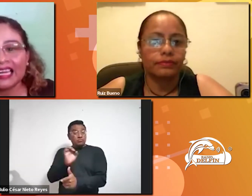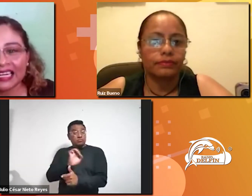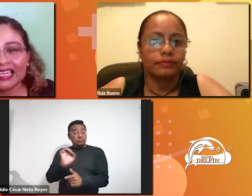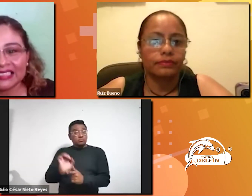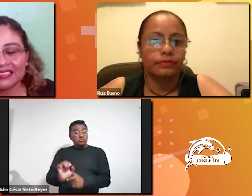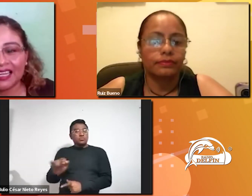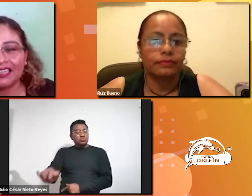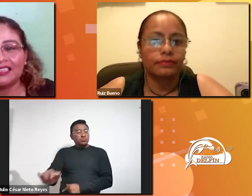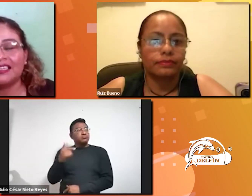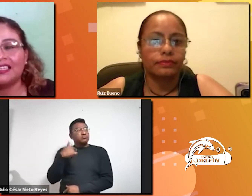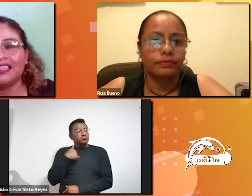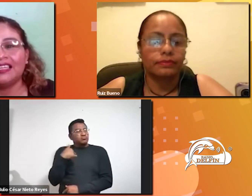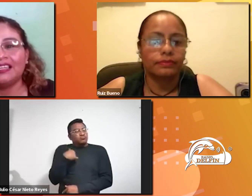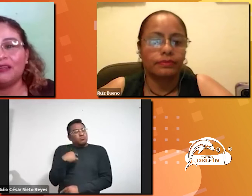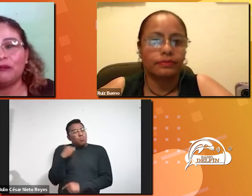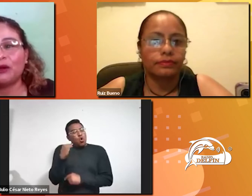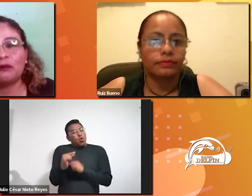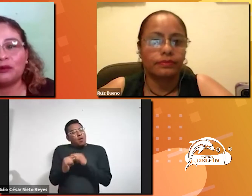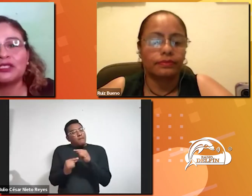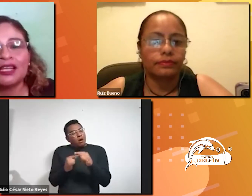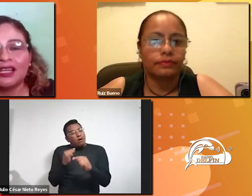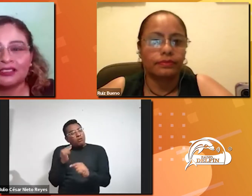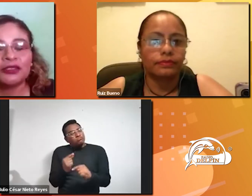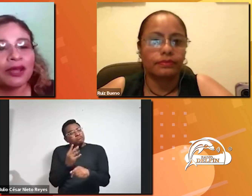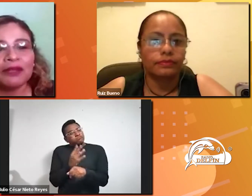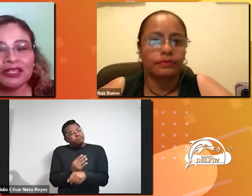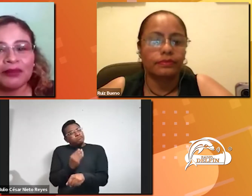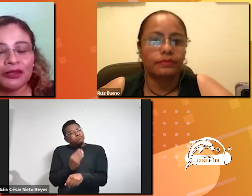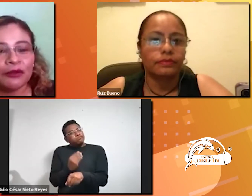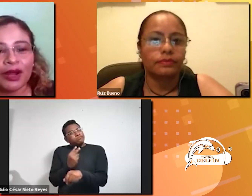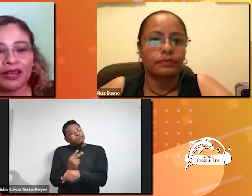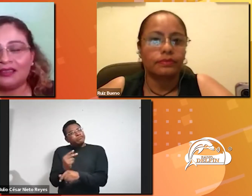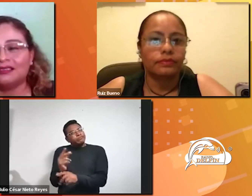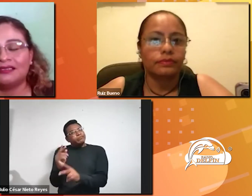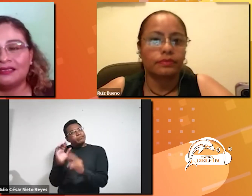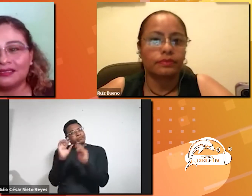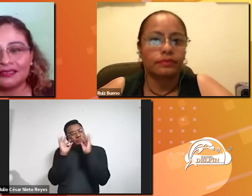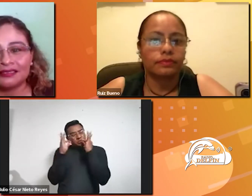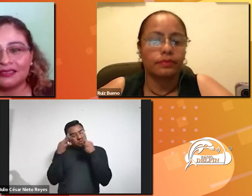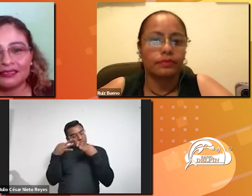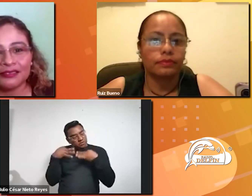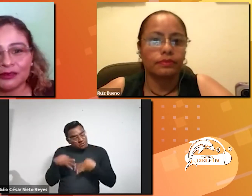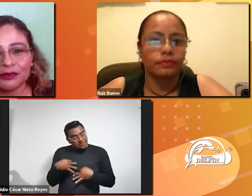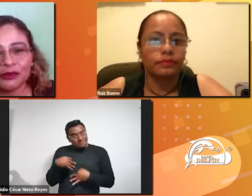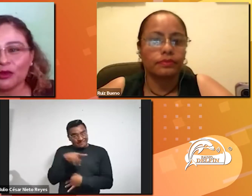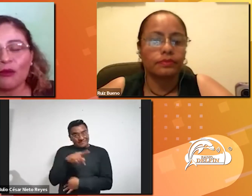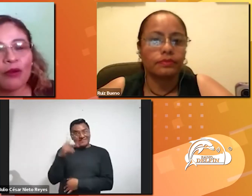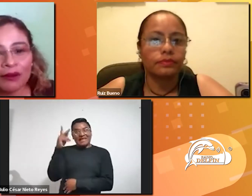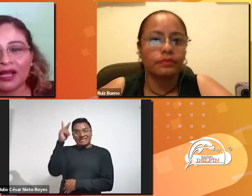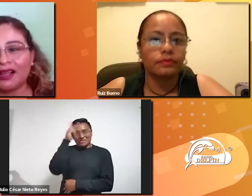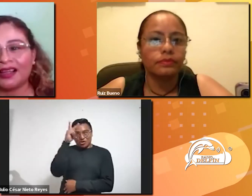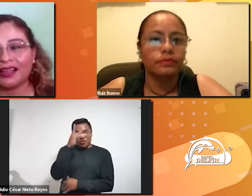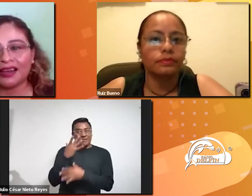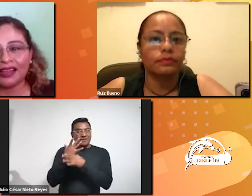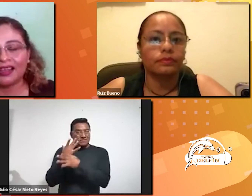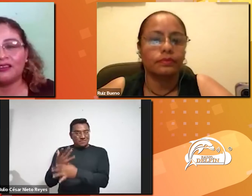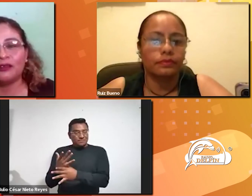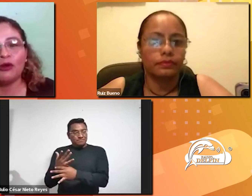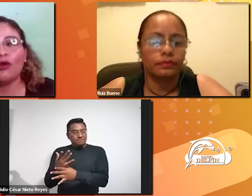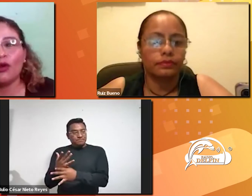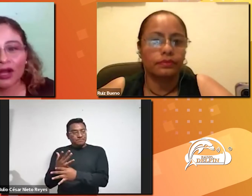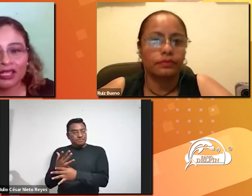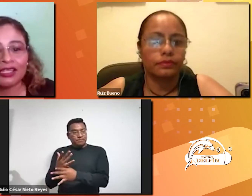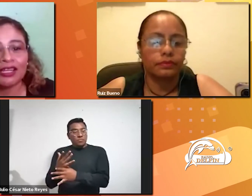a regresar. Pero pues solamente me dijo él, no vuelvas a caer